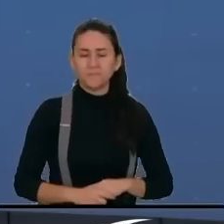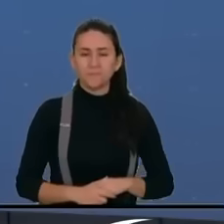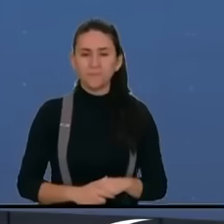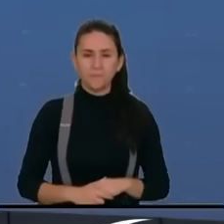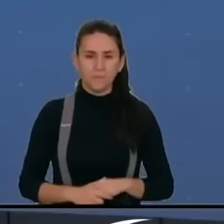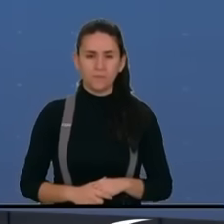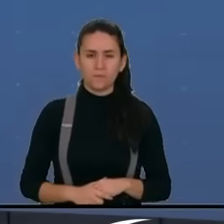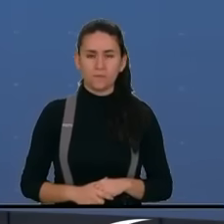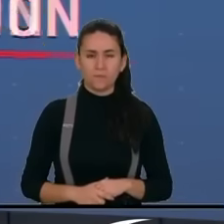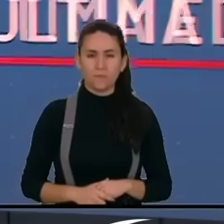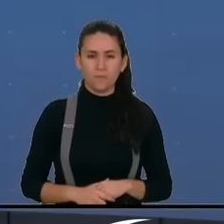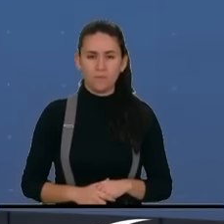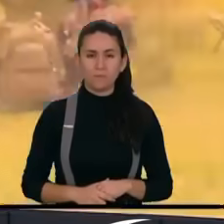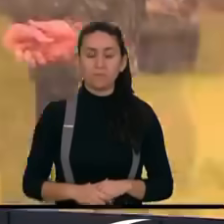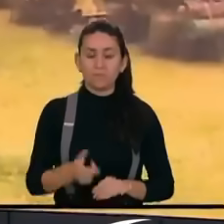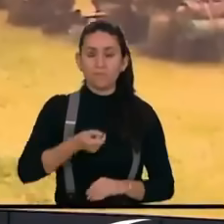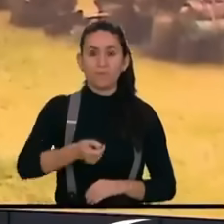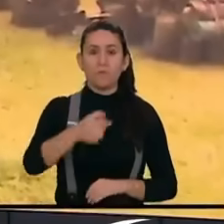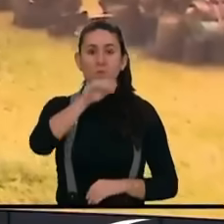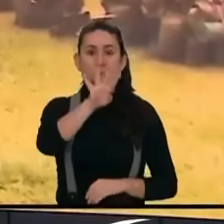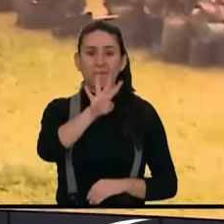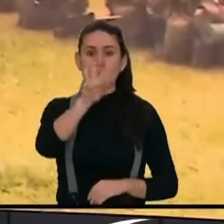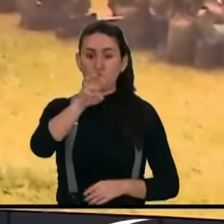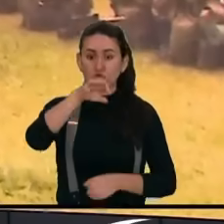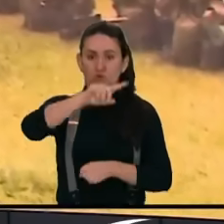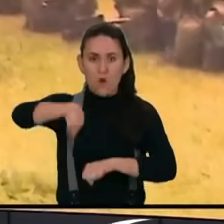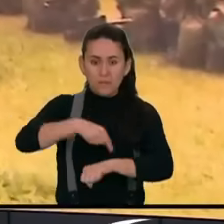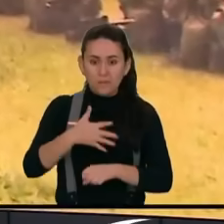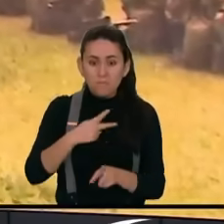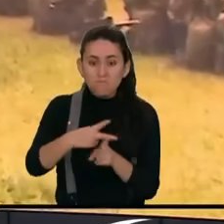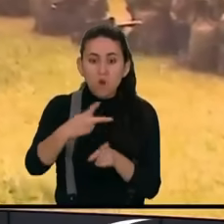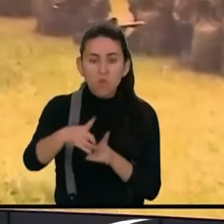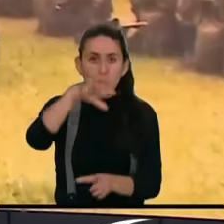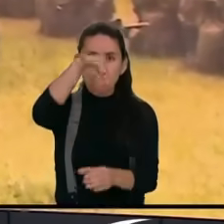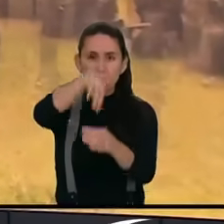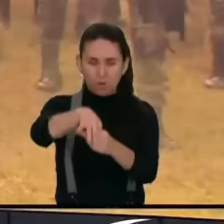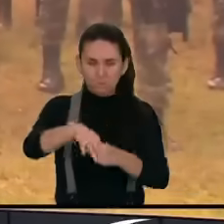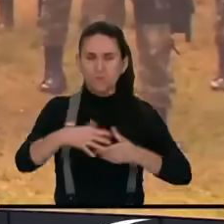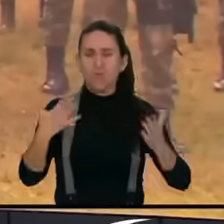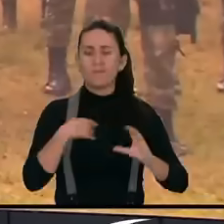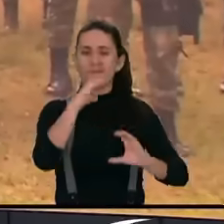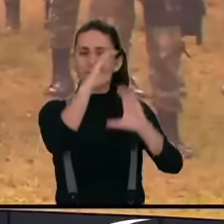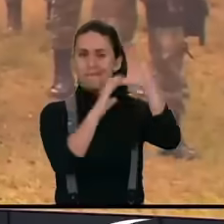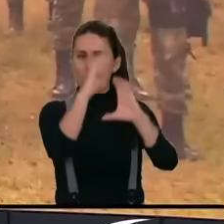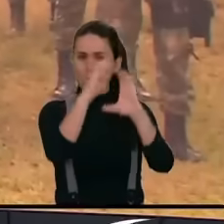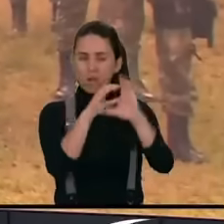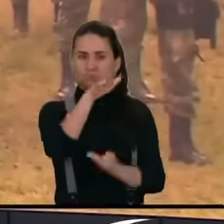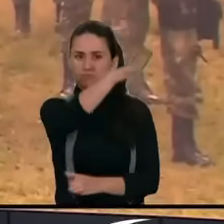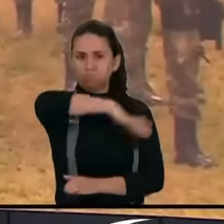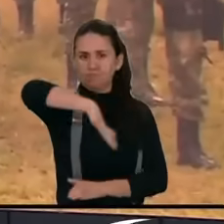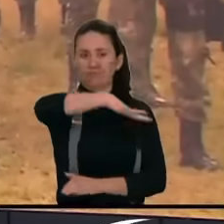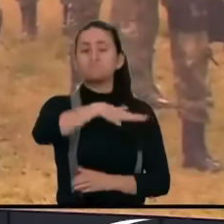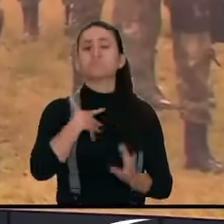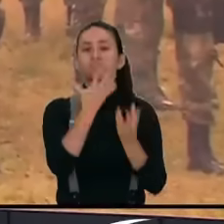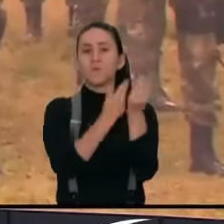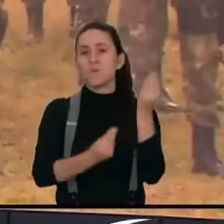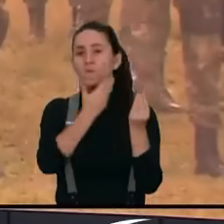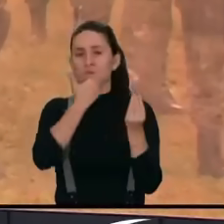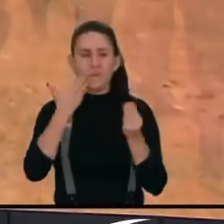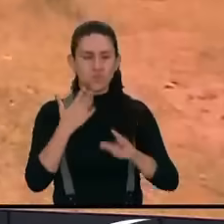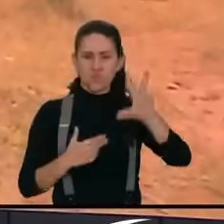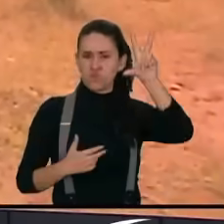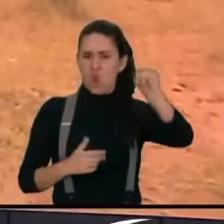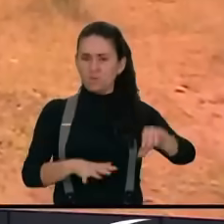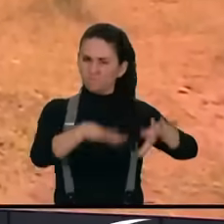A solo 48 horas de las elecciones, el ejército pudo ingresar a El Plateado, Cauca, en donde las disidencias habían impedido el despliegue del